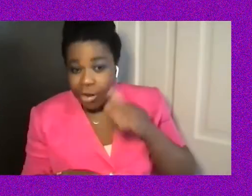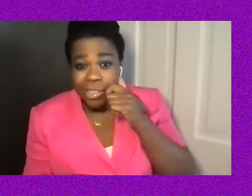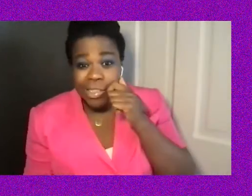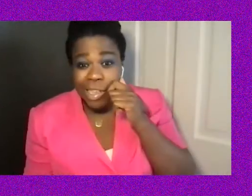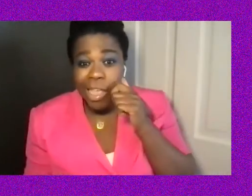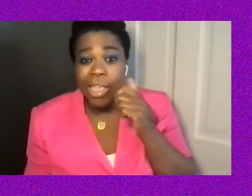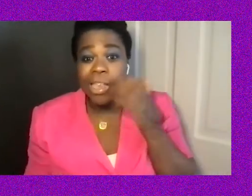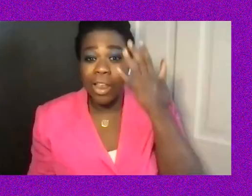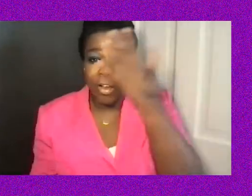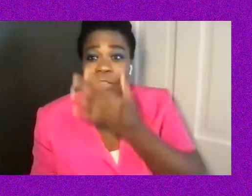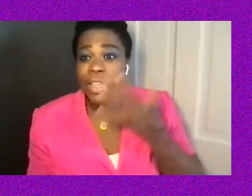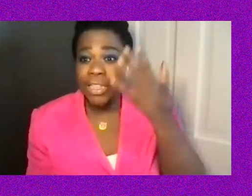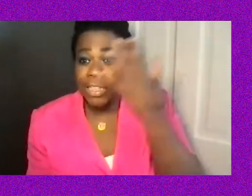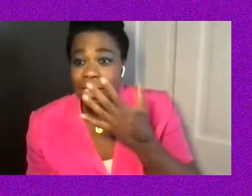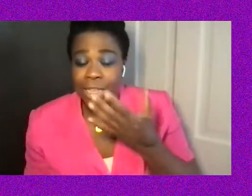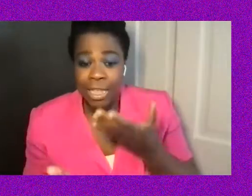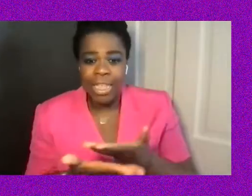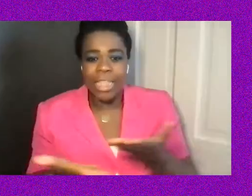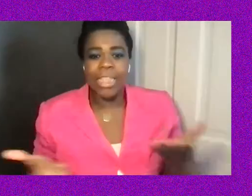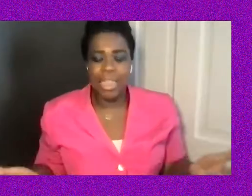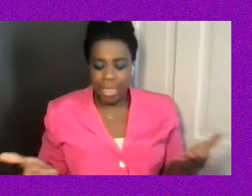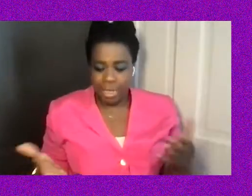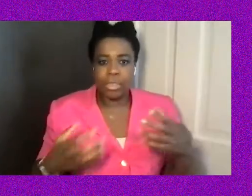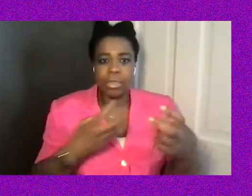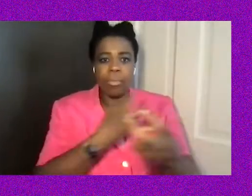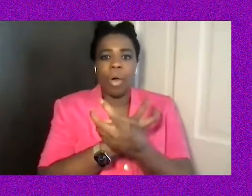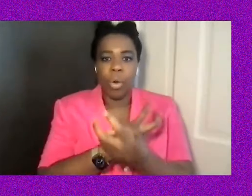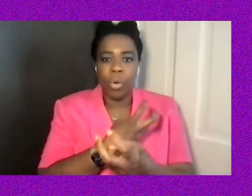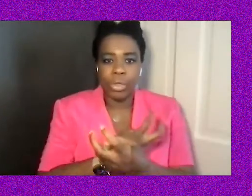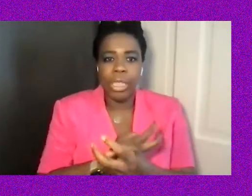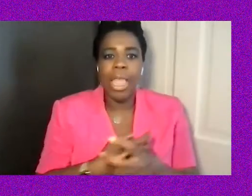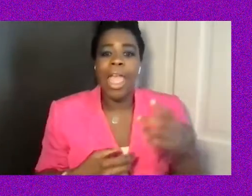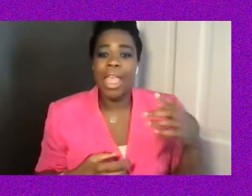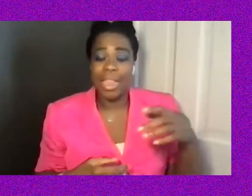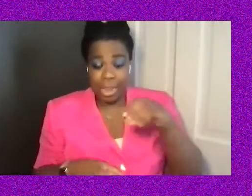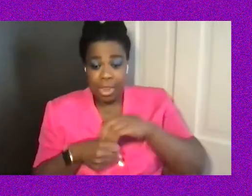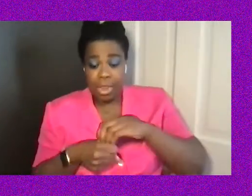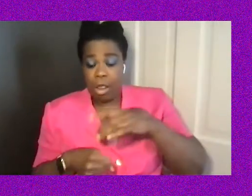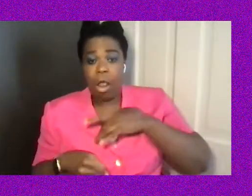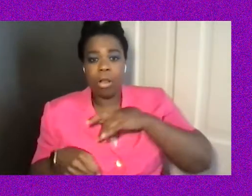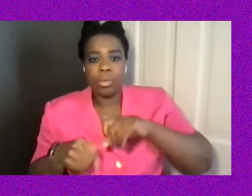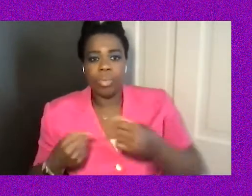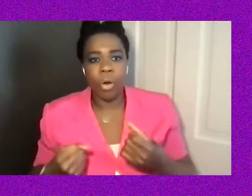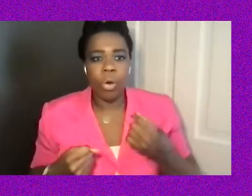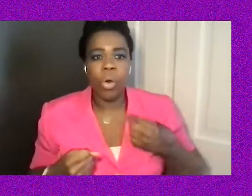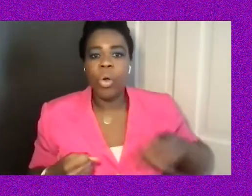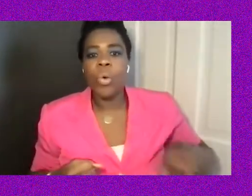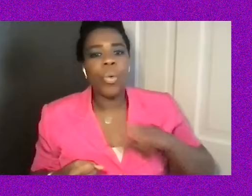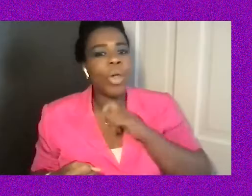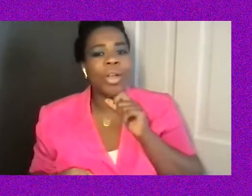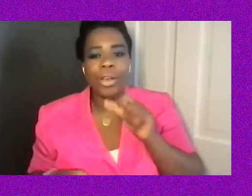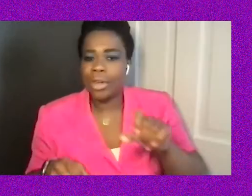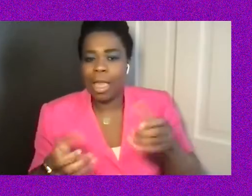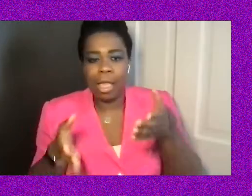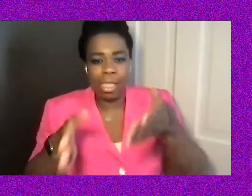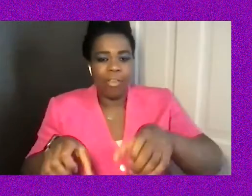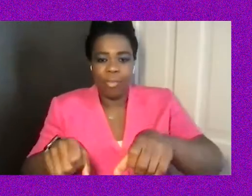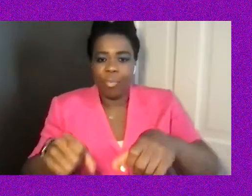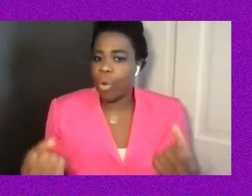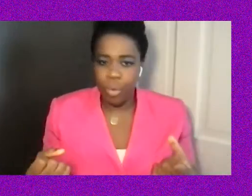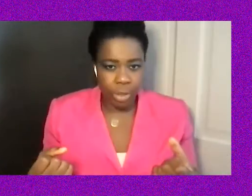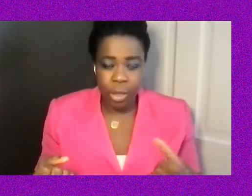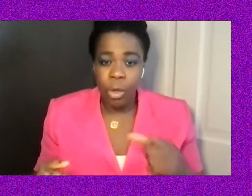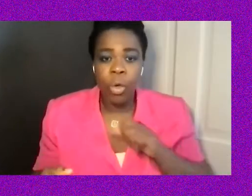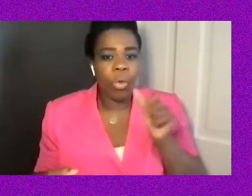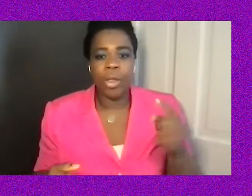inhalación y exhalación, en la piel, en la cara y los huesos, incluso en nuestro corazón. No